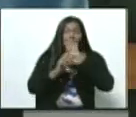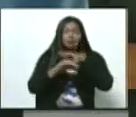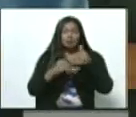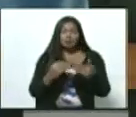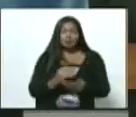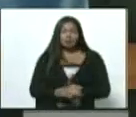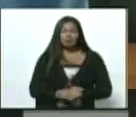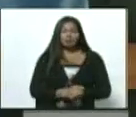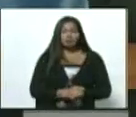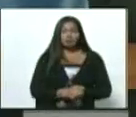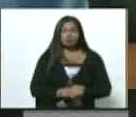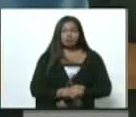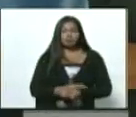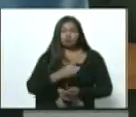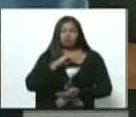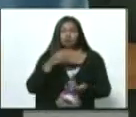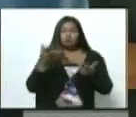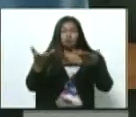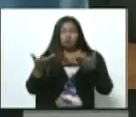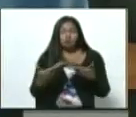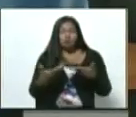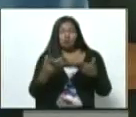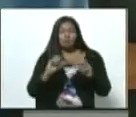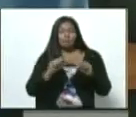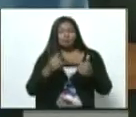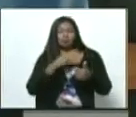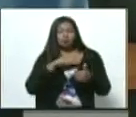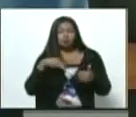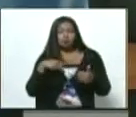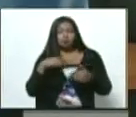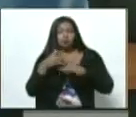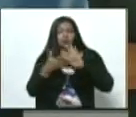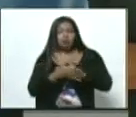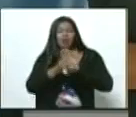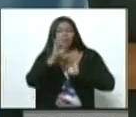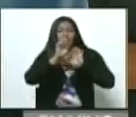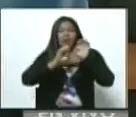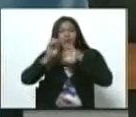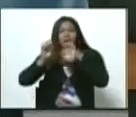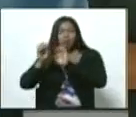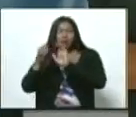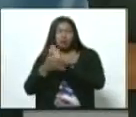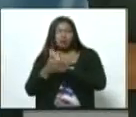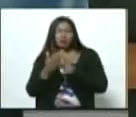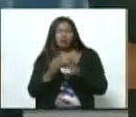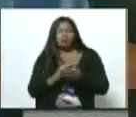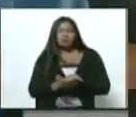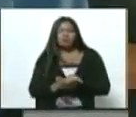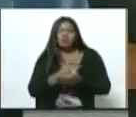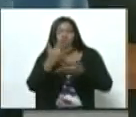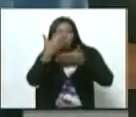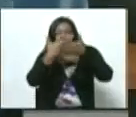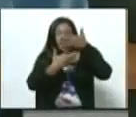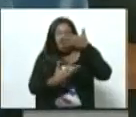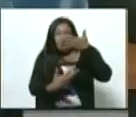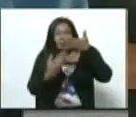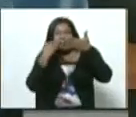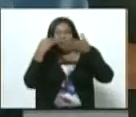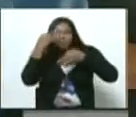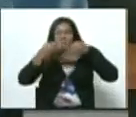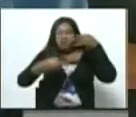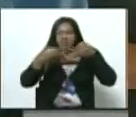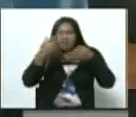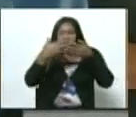que nos remitieron inicialmente para evaluar antecedentes penales,